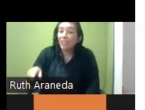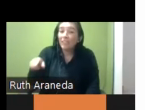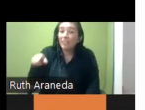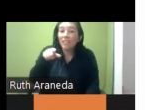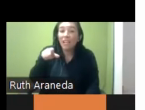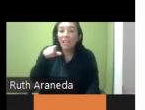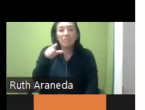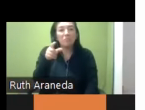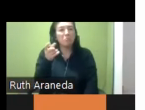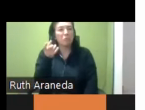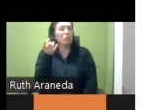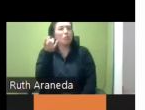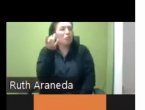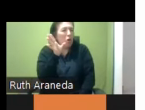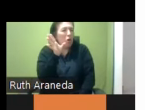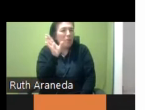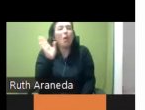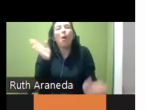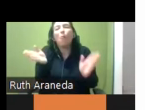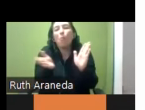simplemente es una parte